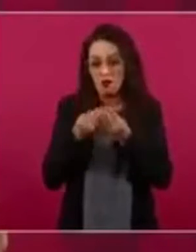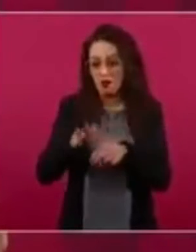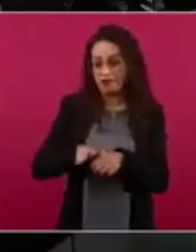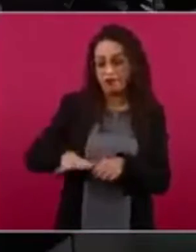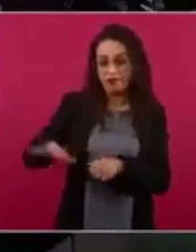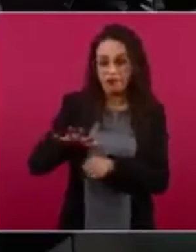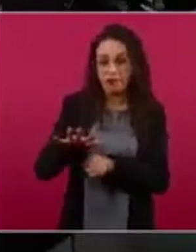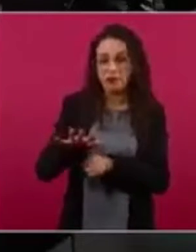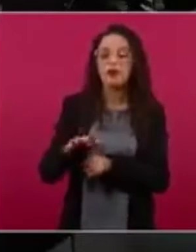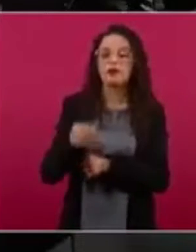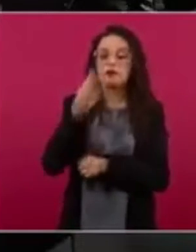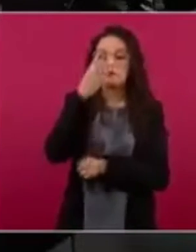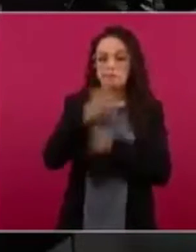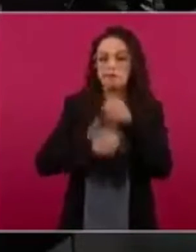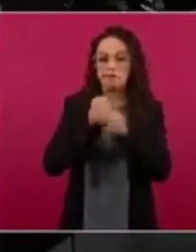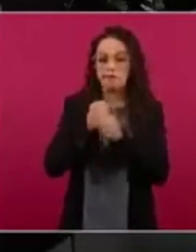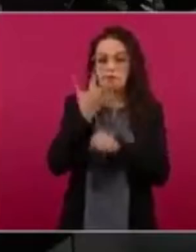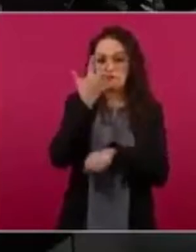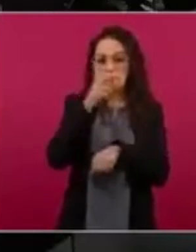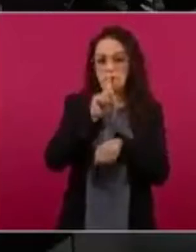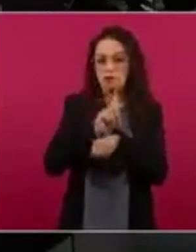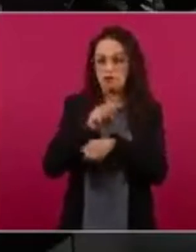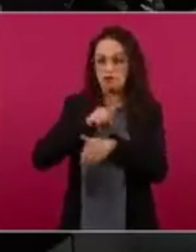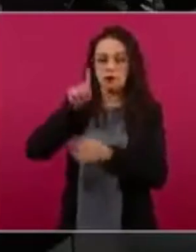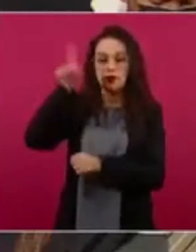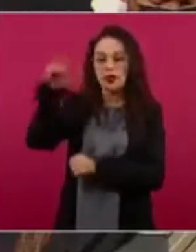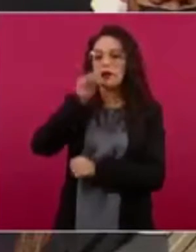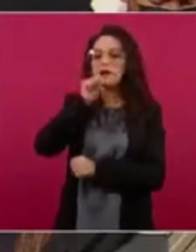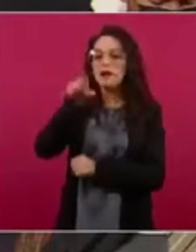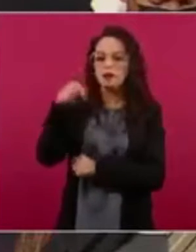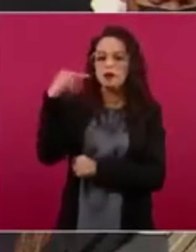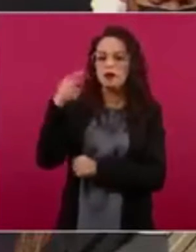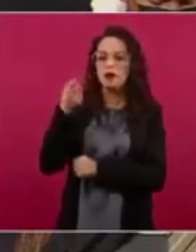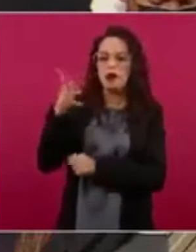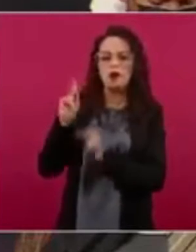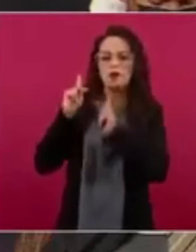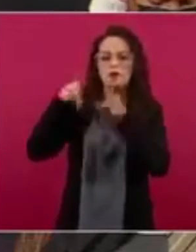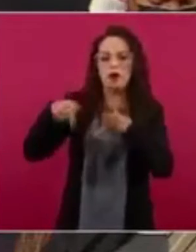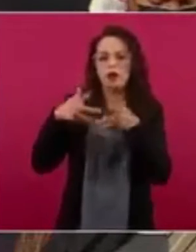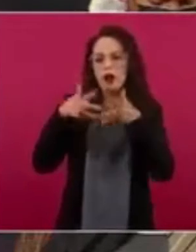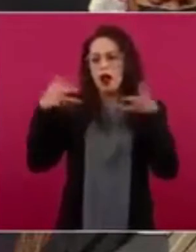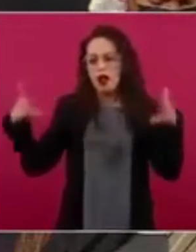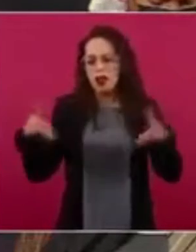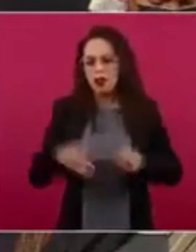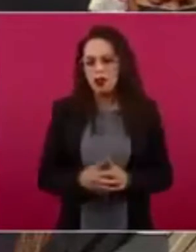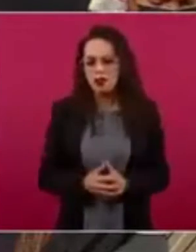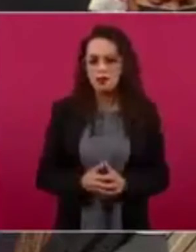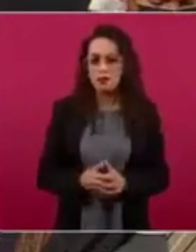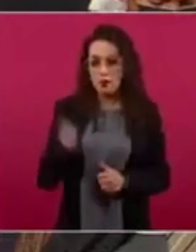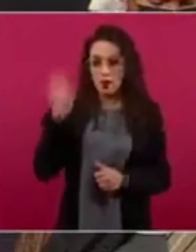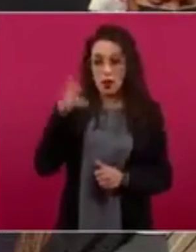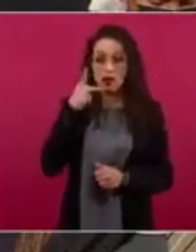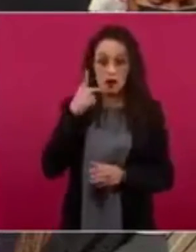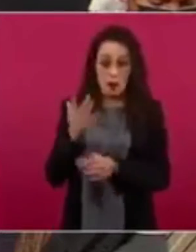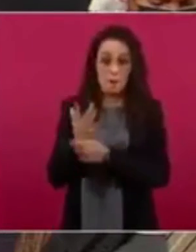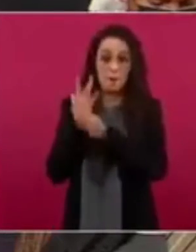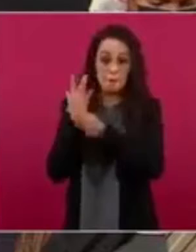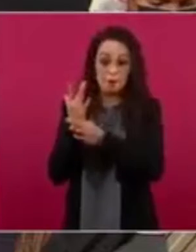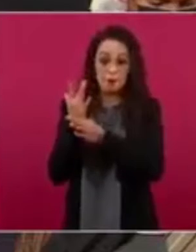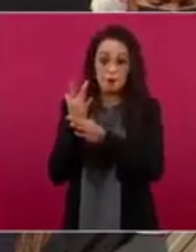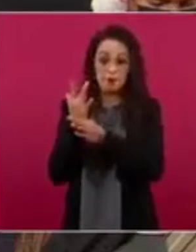estuvo 3 años y 5 días en Puente Grande, Jalisco. Algo que me pidió que, y lo ha dicho en su programa, que le